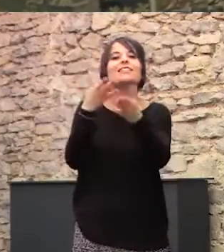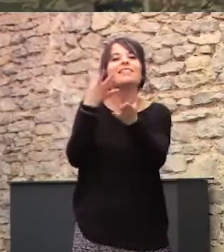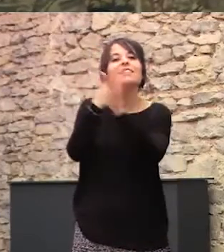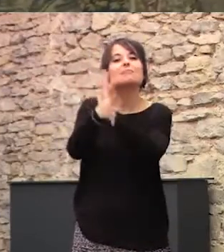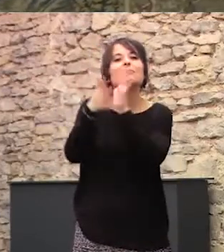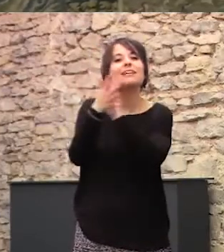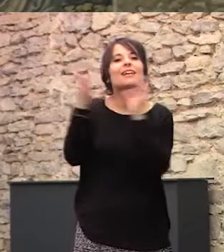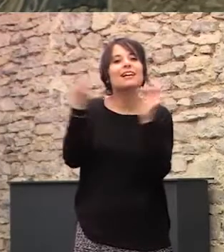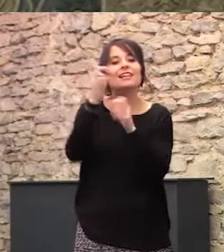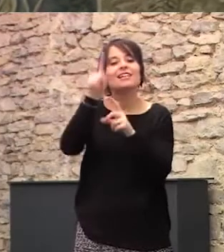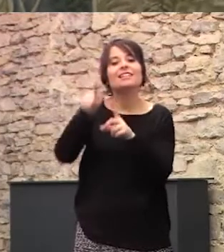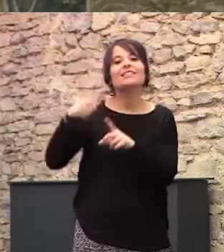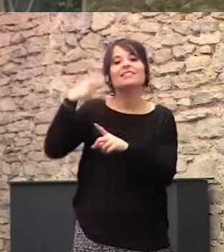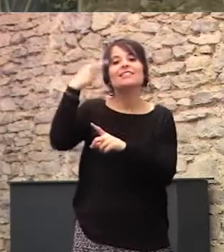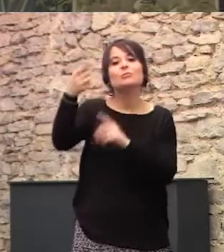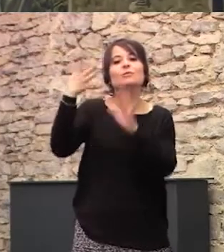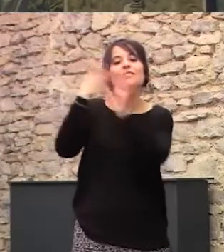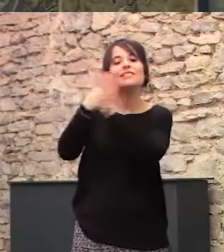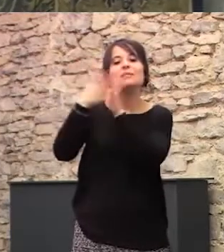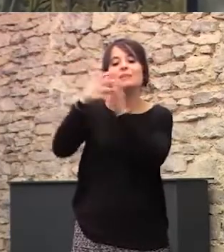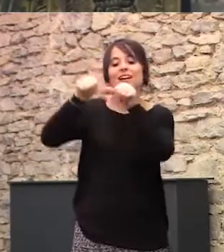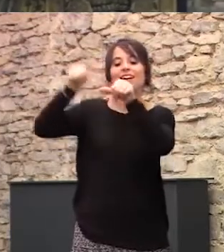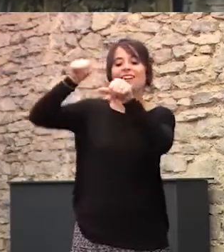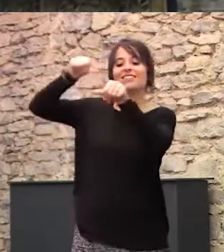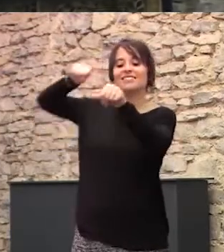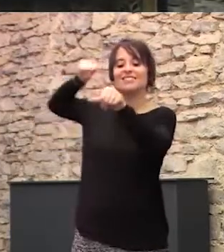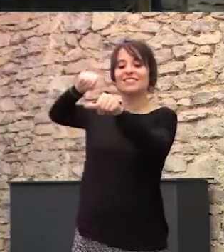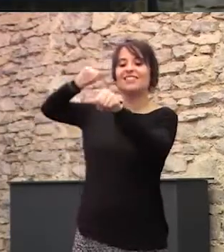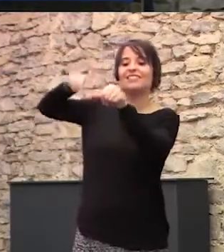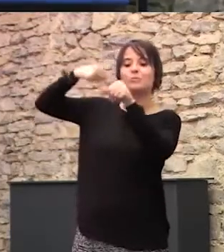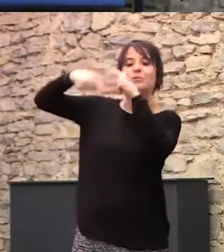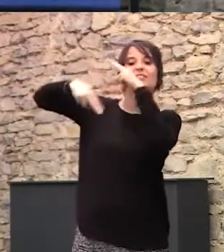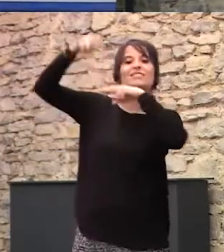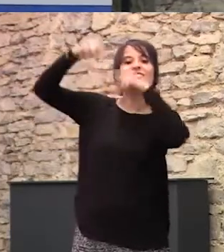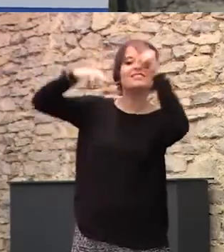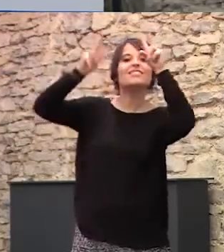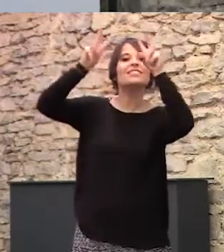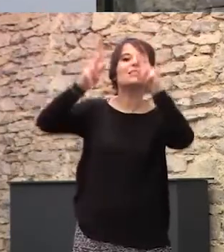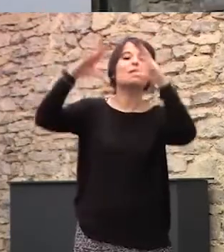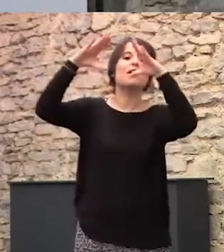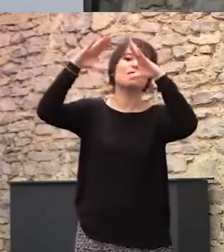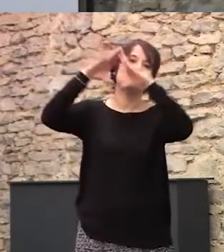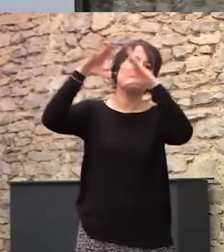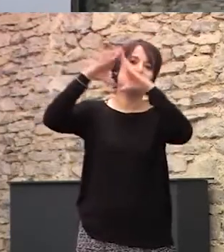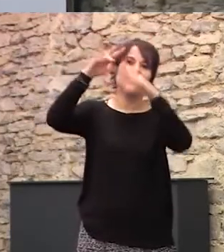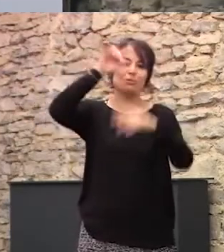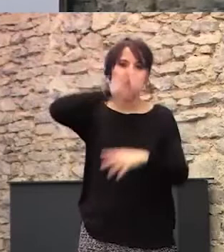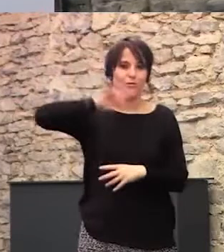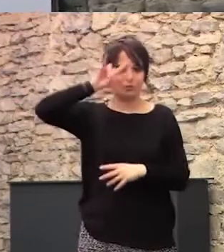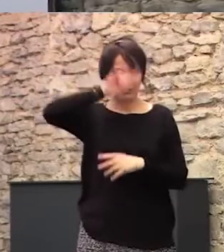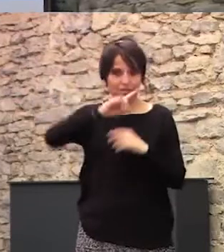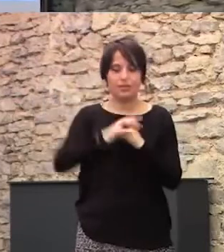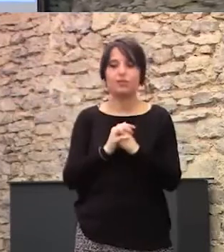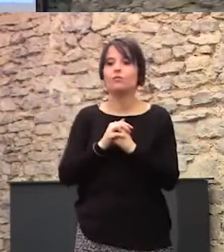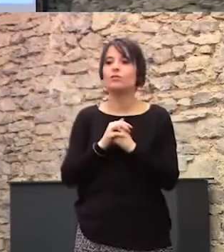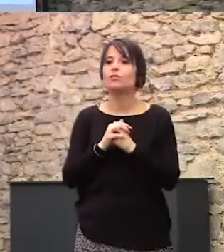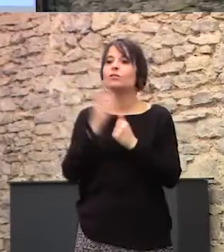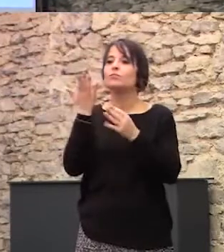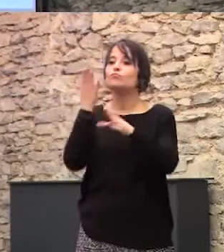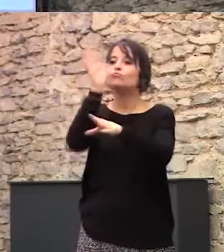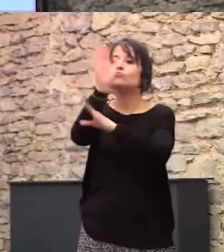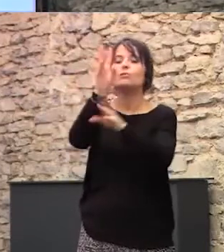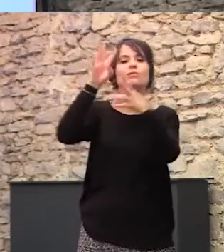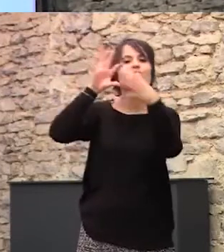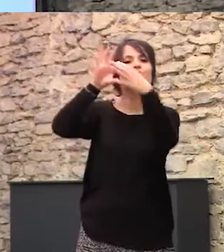un breve recorrido sobre los orígenes y construcción de los feminismos negros, situar sus planteamientos